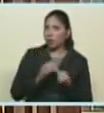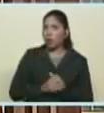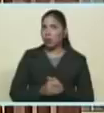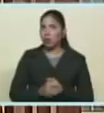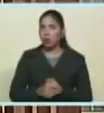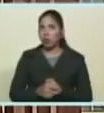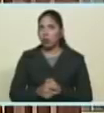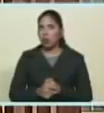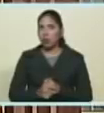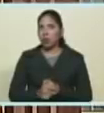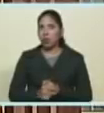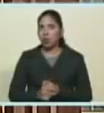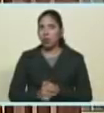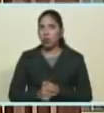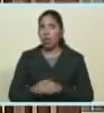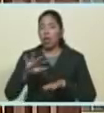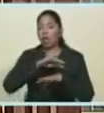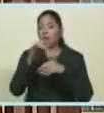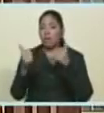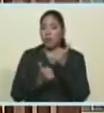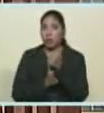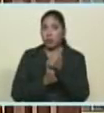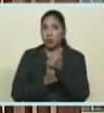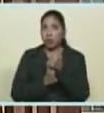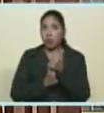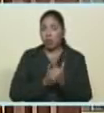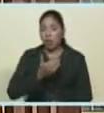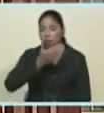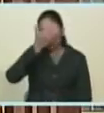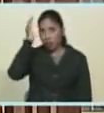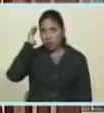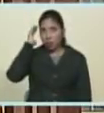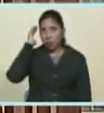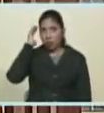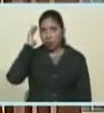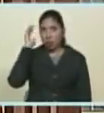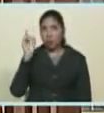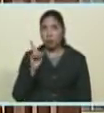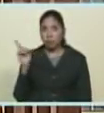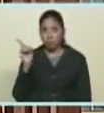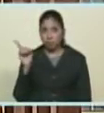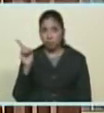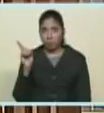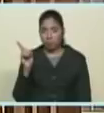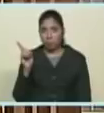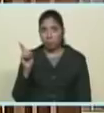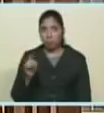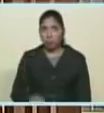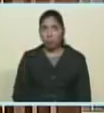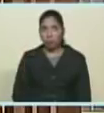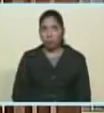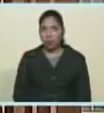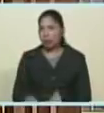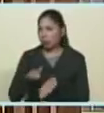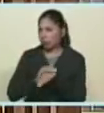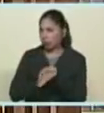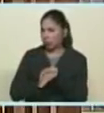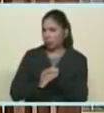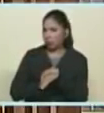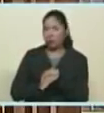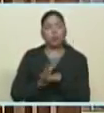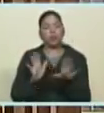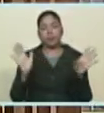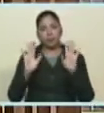Correcto. Vicepresidente Ejecutivo, Tarek William Sapp, perdón, Tarek